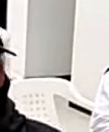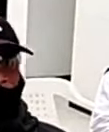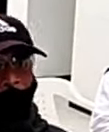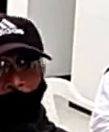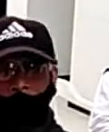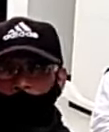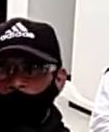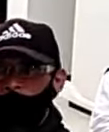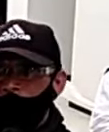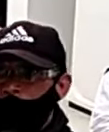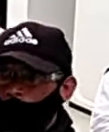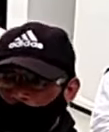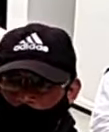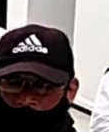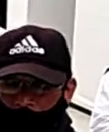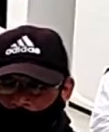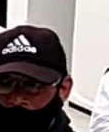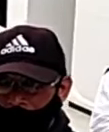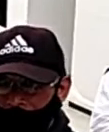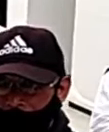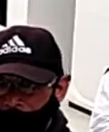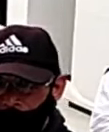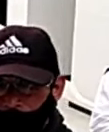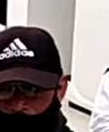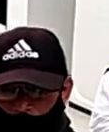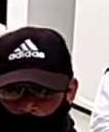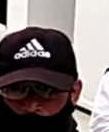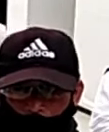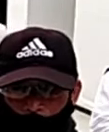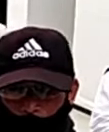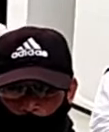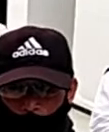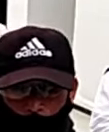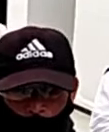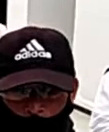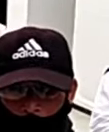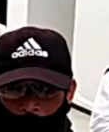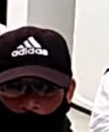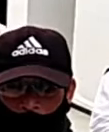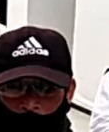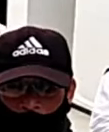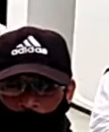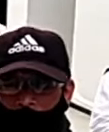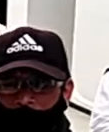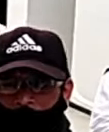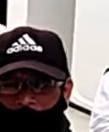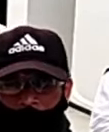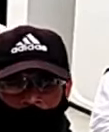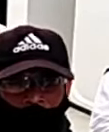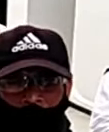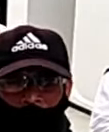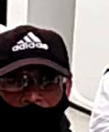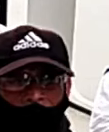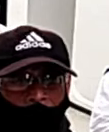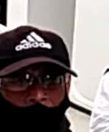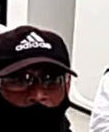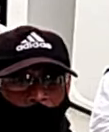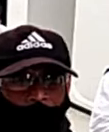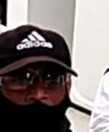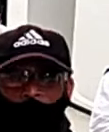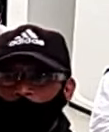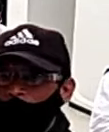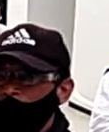no llevar el problema, digamos, más allá. Yo llevo mucho tiempo a través de mis cámaras,